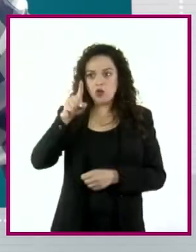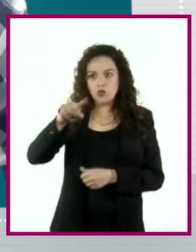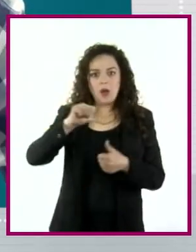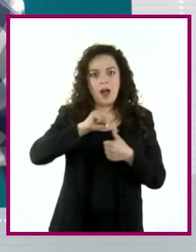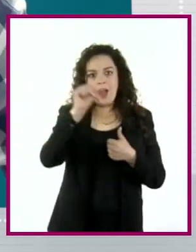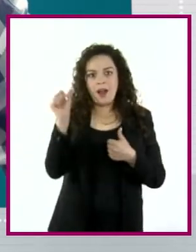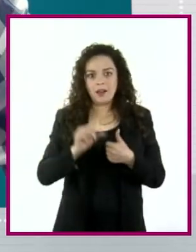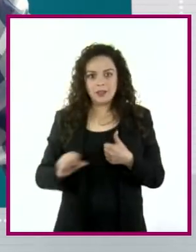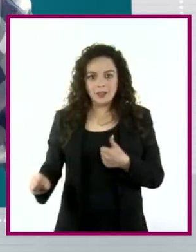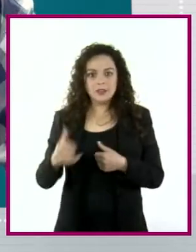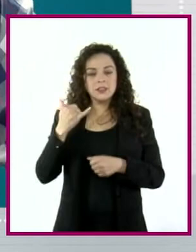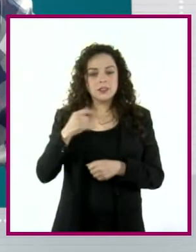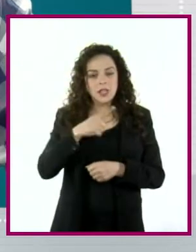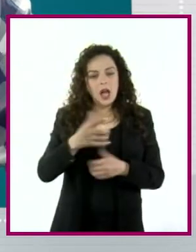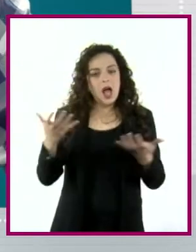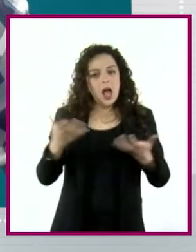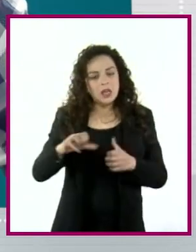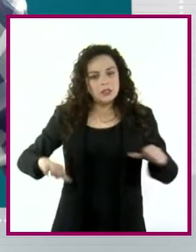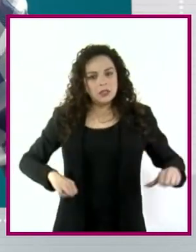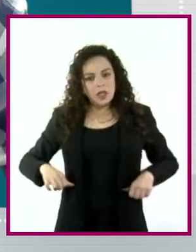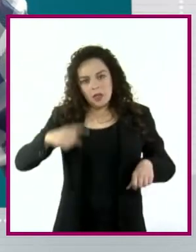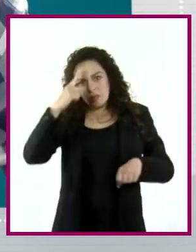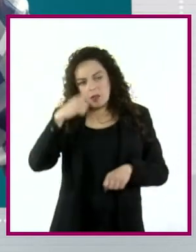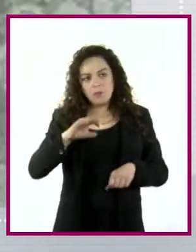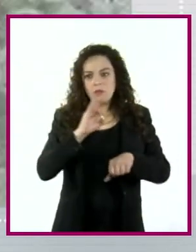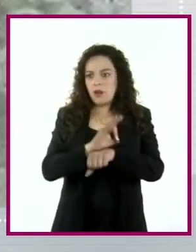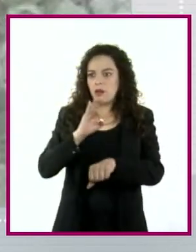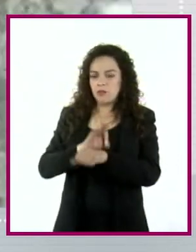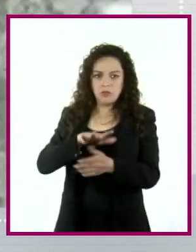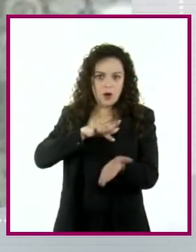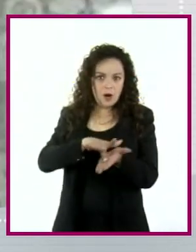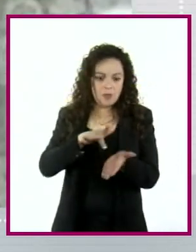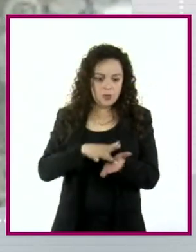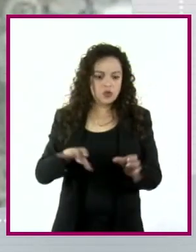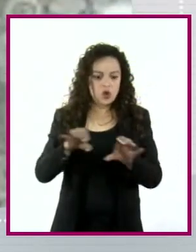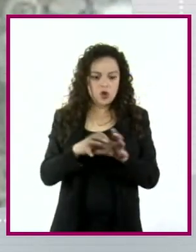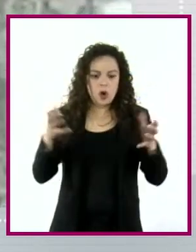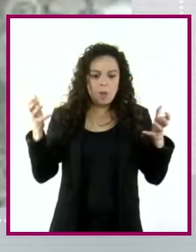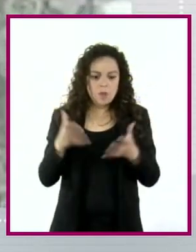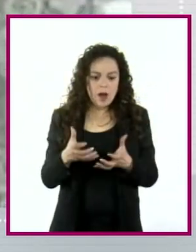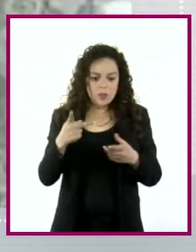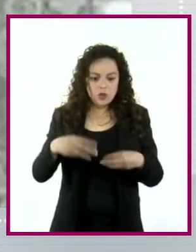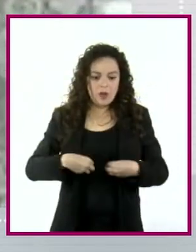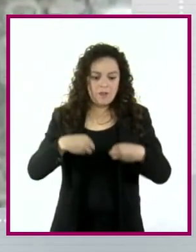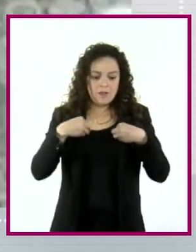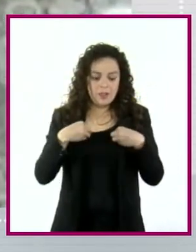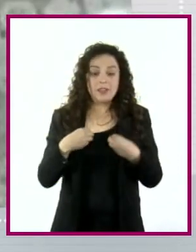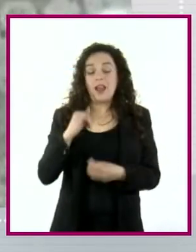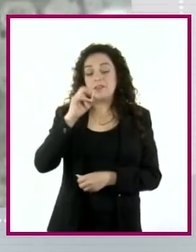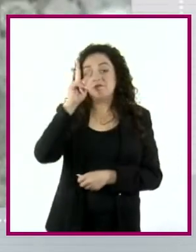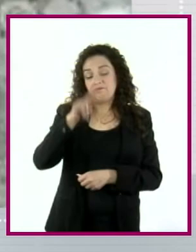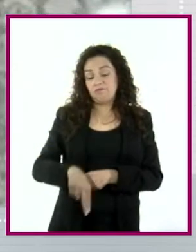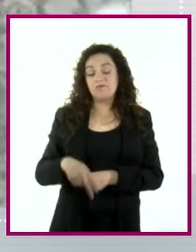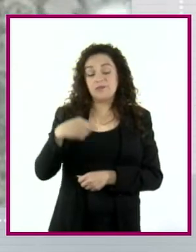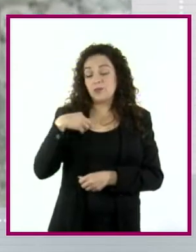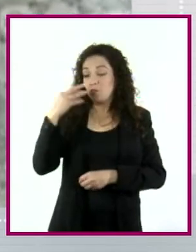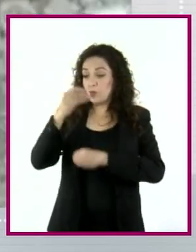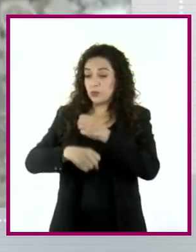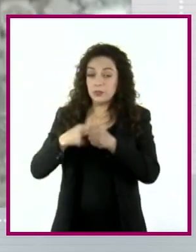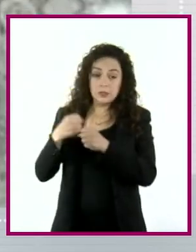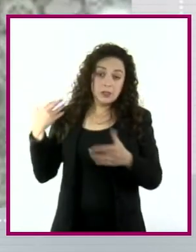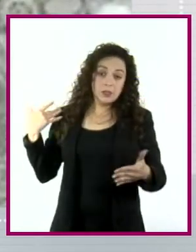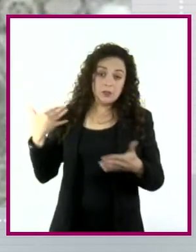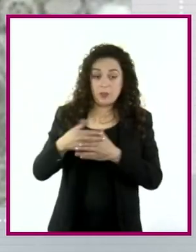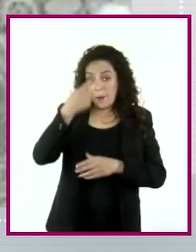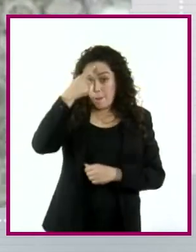y activista. ¿Cómo relacionas estas áreas de tu vida? Bueno, para mí ha sido muy importante a lo largo del tiempo